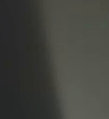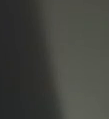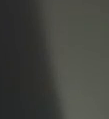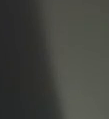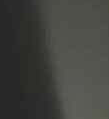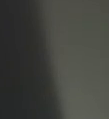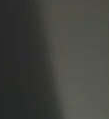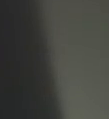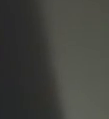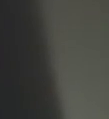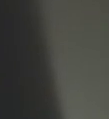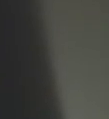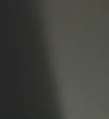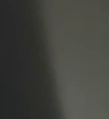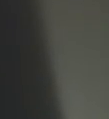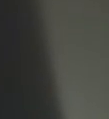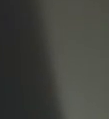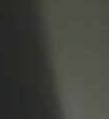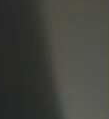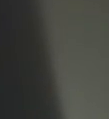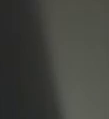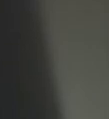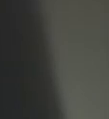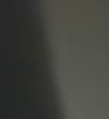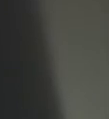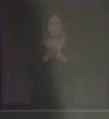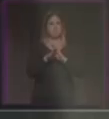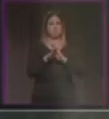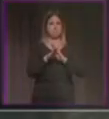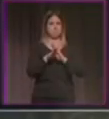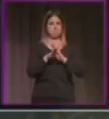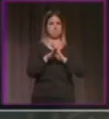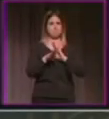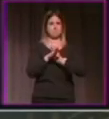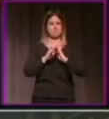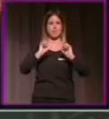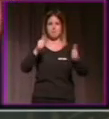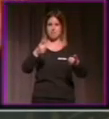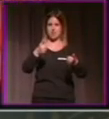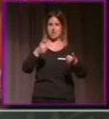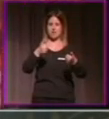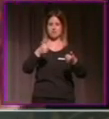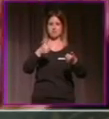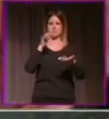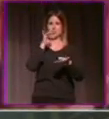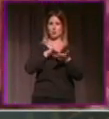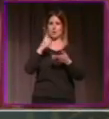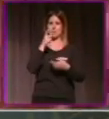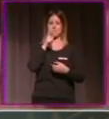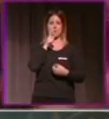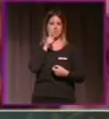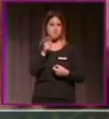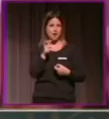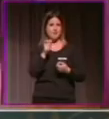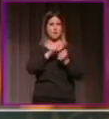más o menos, tendríamos Semana Santa. Yo creo que fue, aparte de la valoración de la Federación, yo creo que de aquí ya hemos hablado bastante de la Federación,